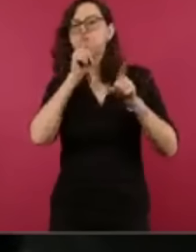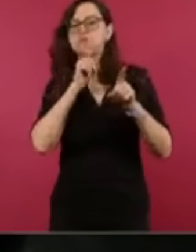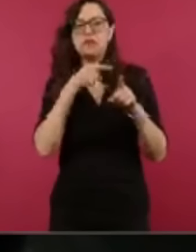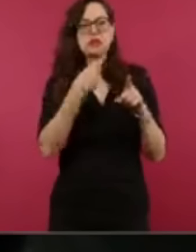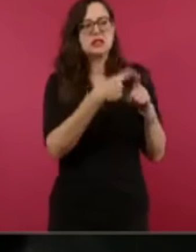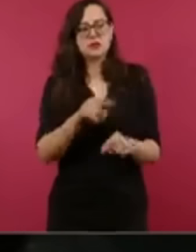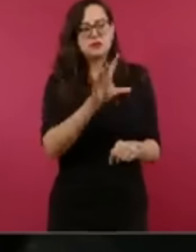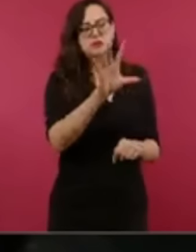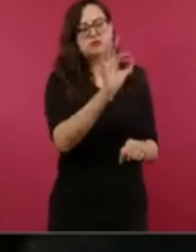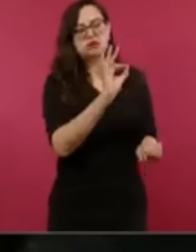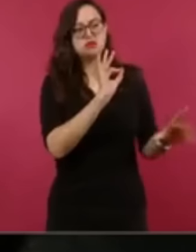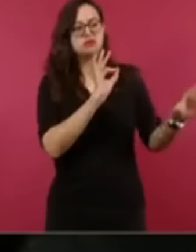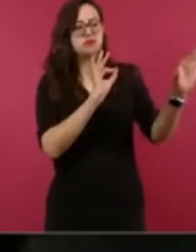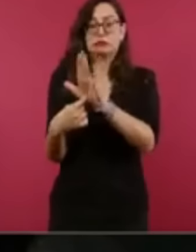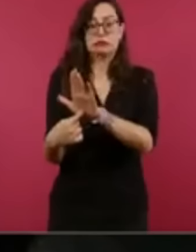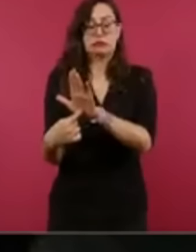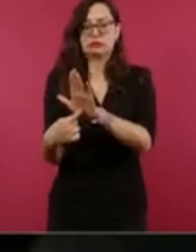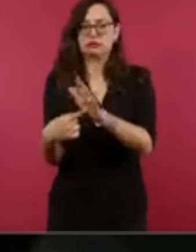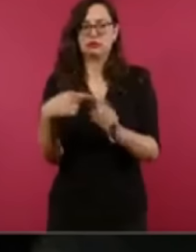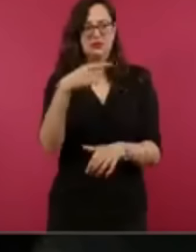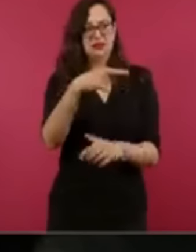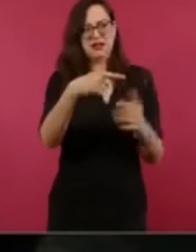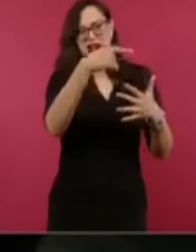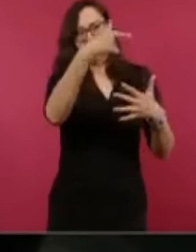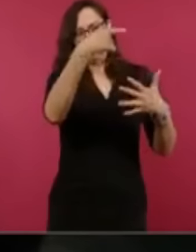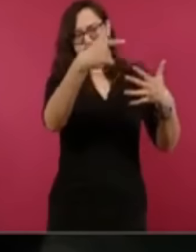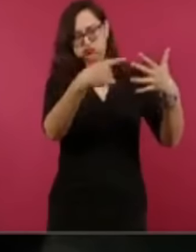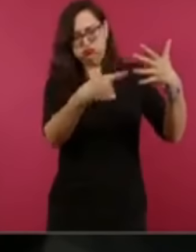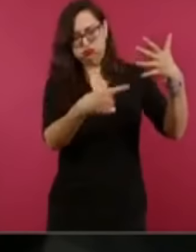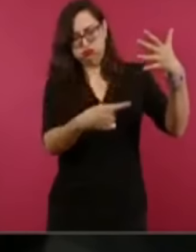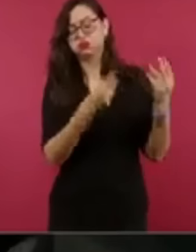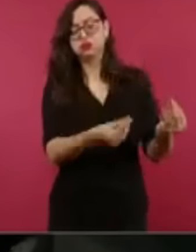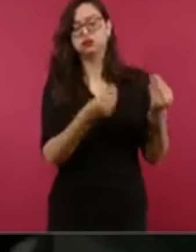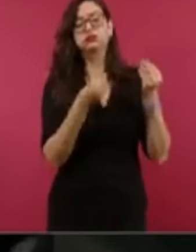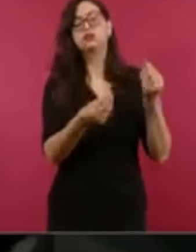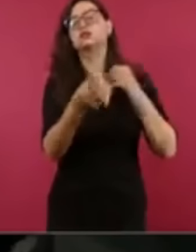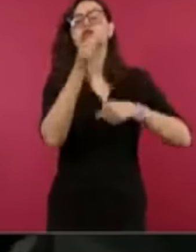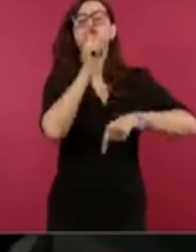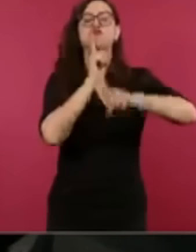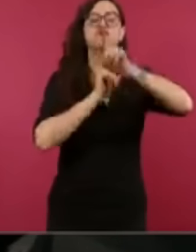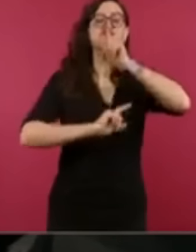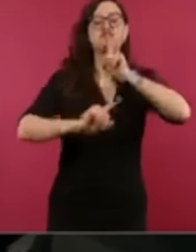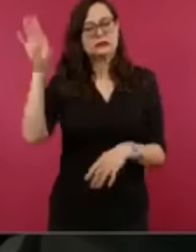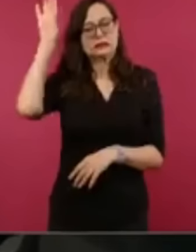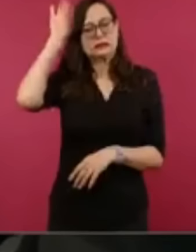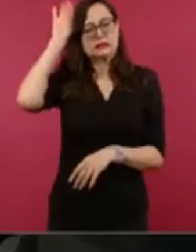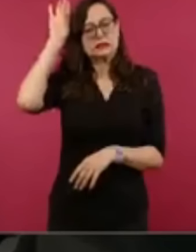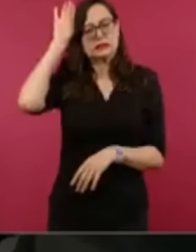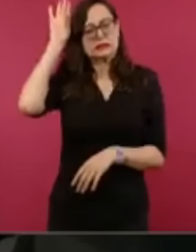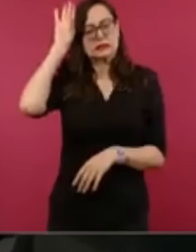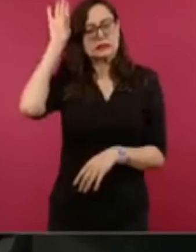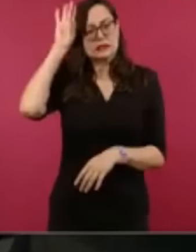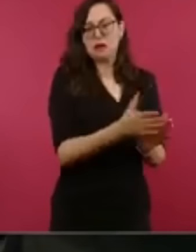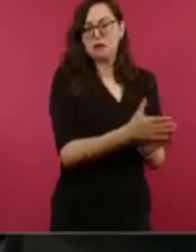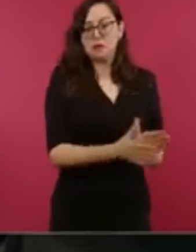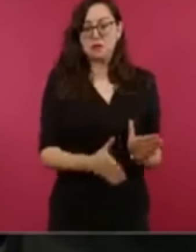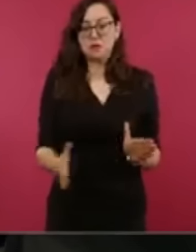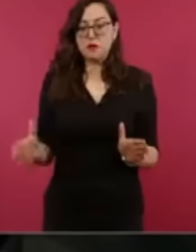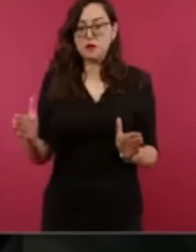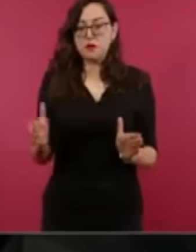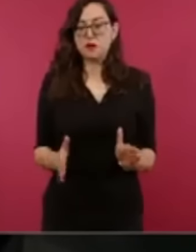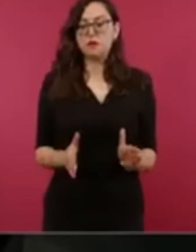síntesis muy apretada, porque lo que prevalece en este tiempo es